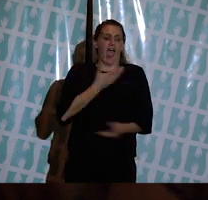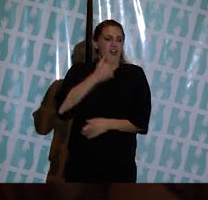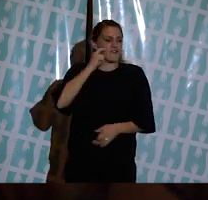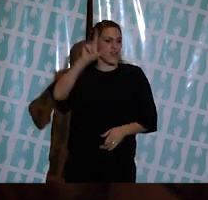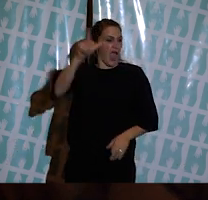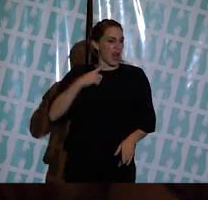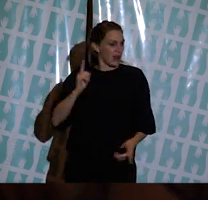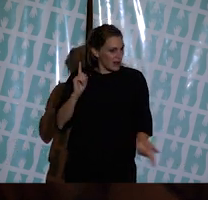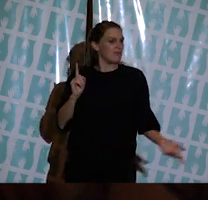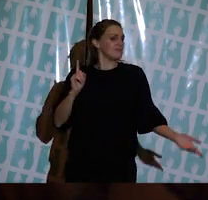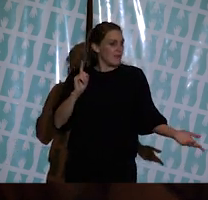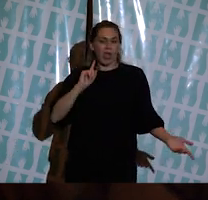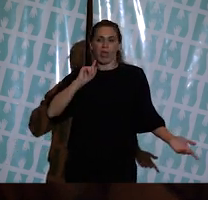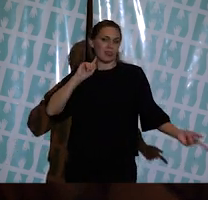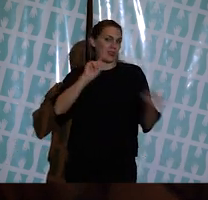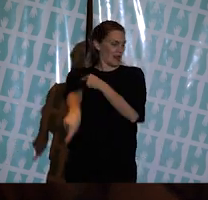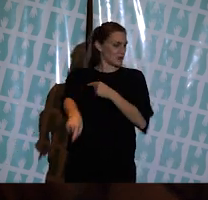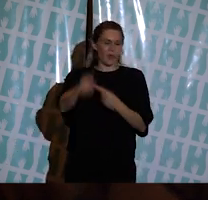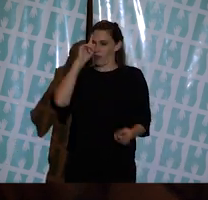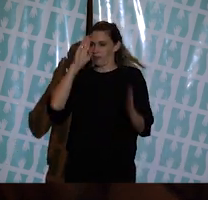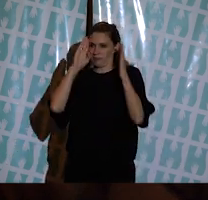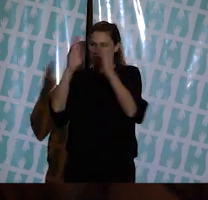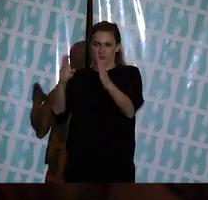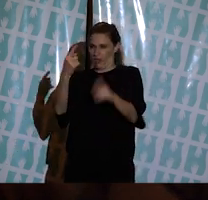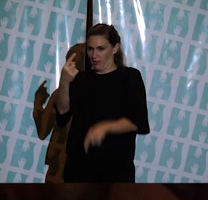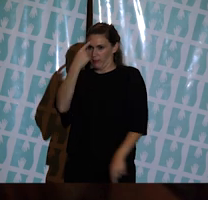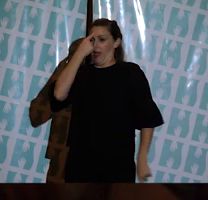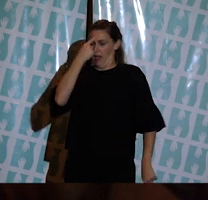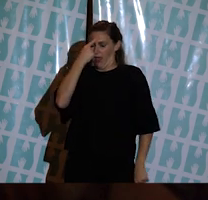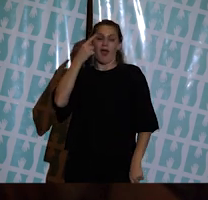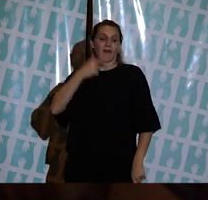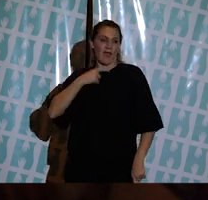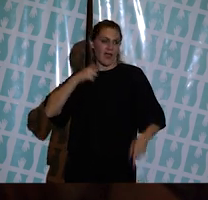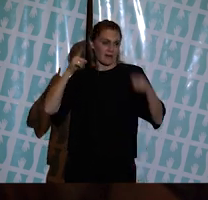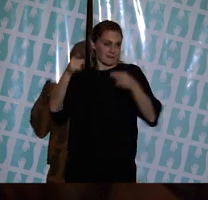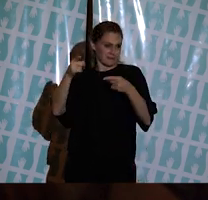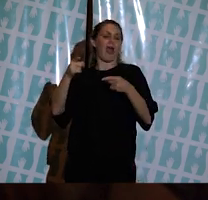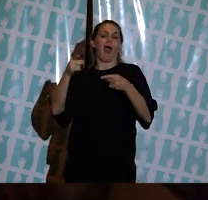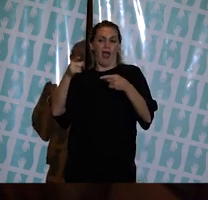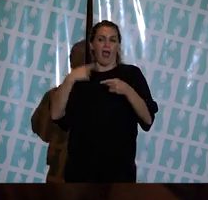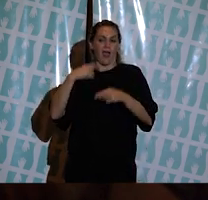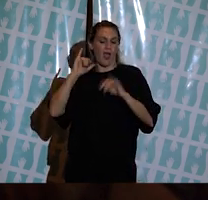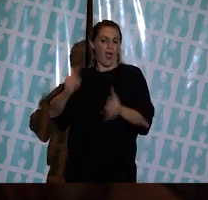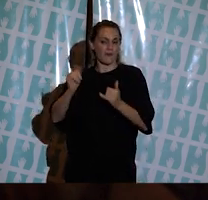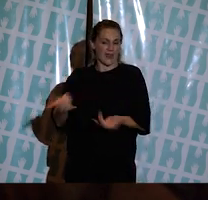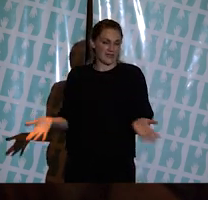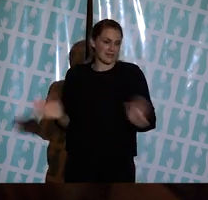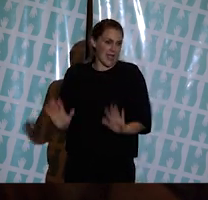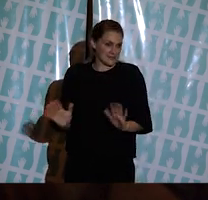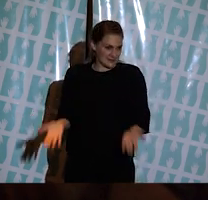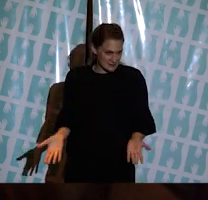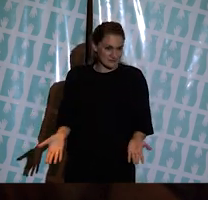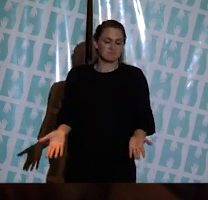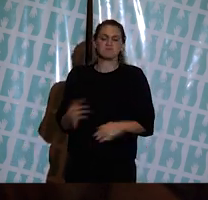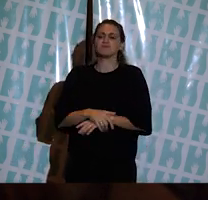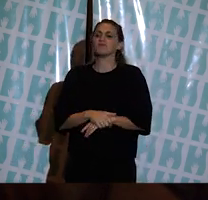existir. Por eso es muy importante apuntar a los jóvenes para el consumo de drogas adictivas, justamente por ese fenómeno. En